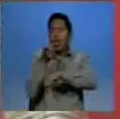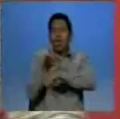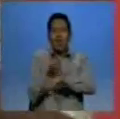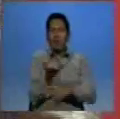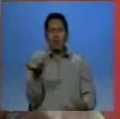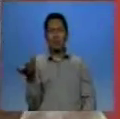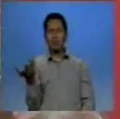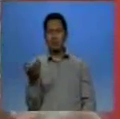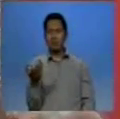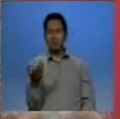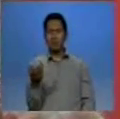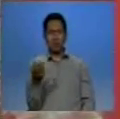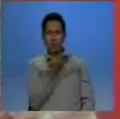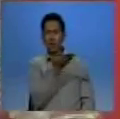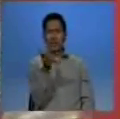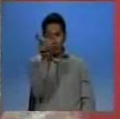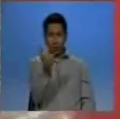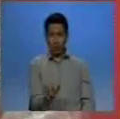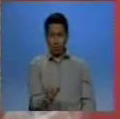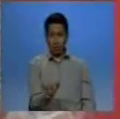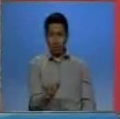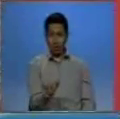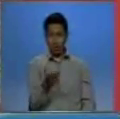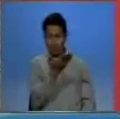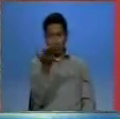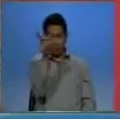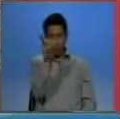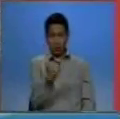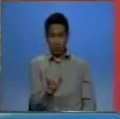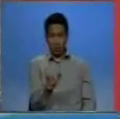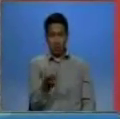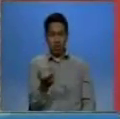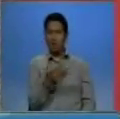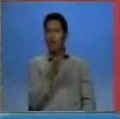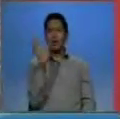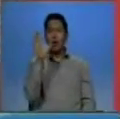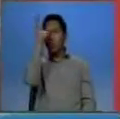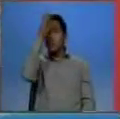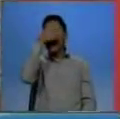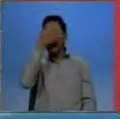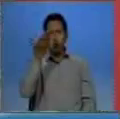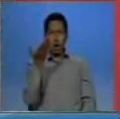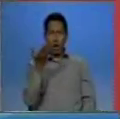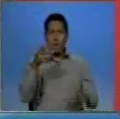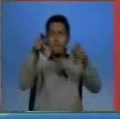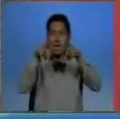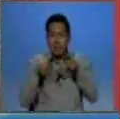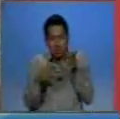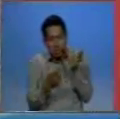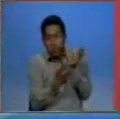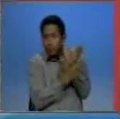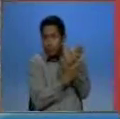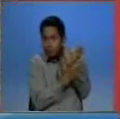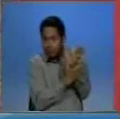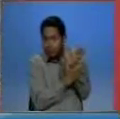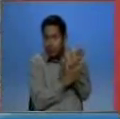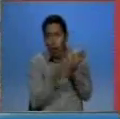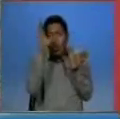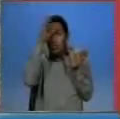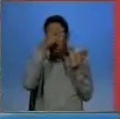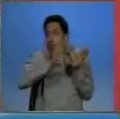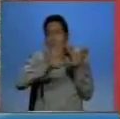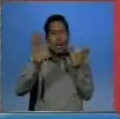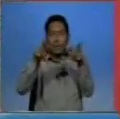que lamentablemente esta persona, aparte de eso, que tiene una visa, creo que de cultura o de educación o de algo, no sé qué clase de visa tiene esta